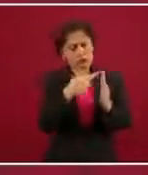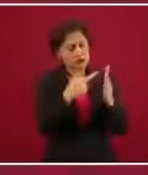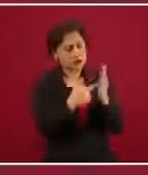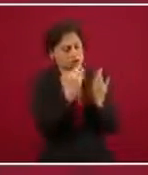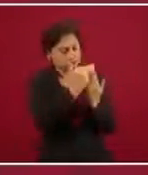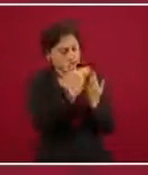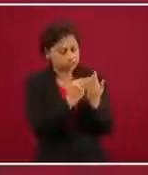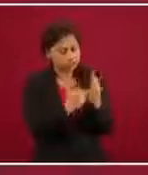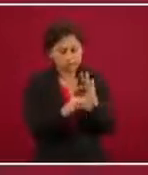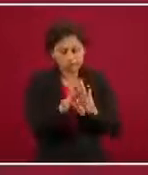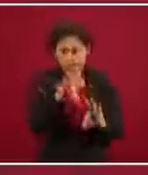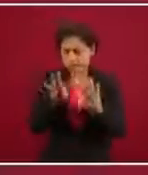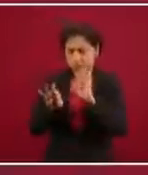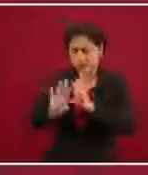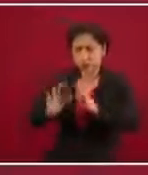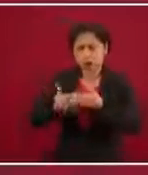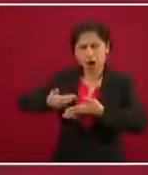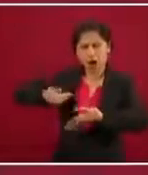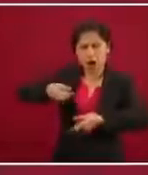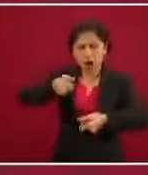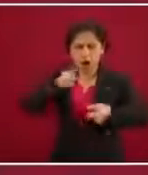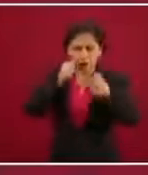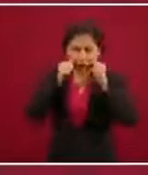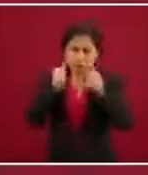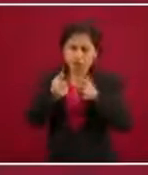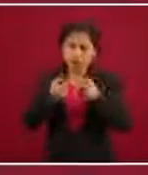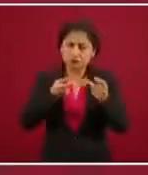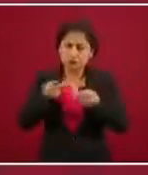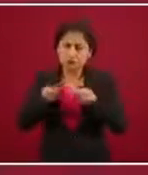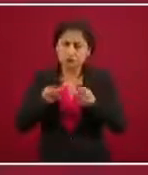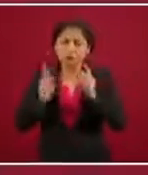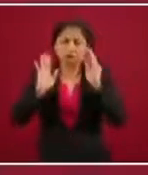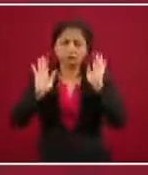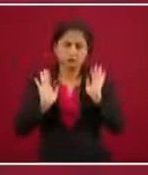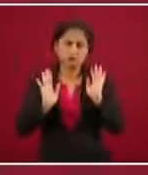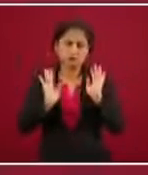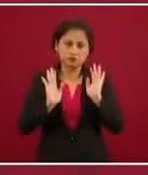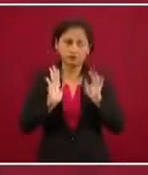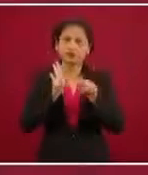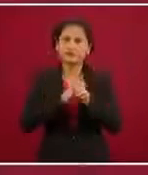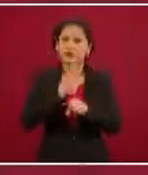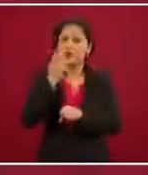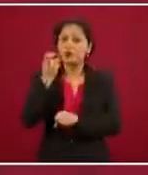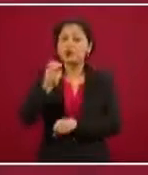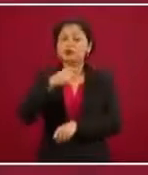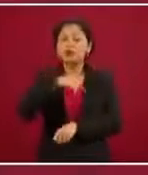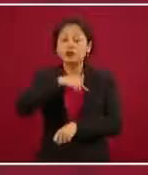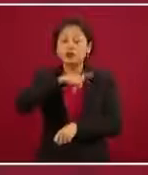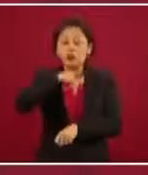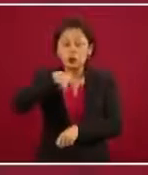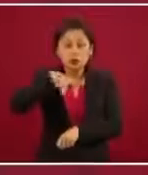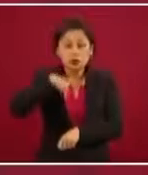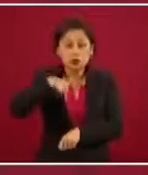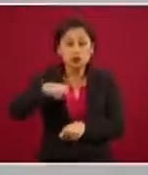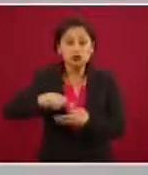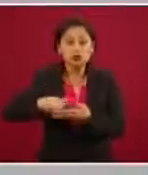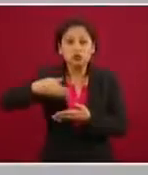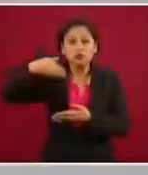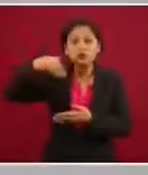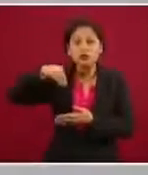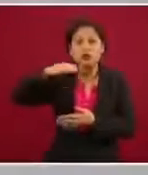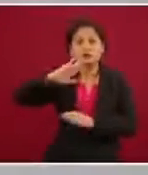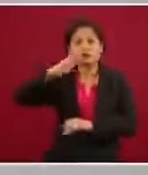lo hablamos. Pero también regresando a esto, nosotros por eso redoblamos el esfuerzo porque estamos